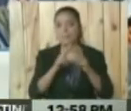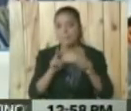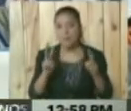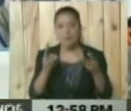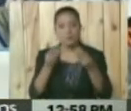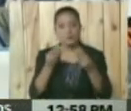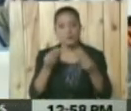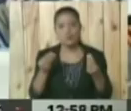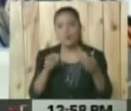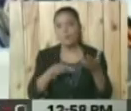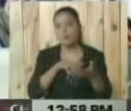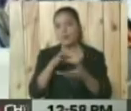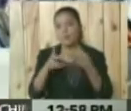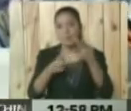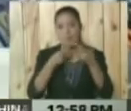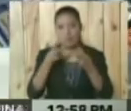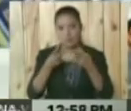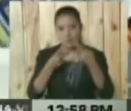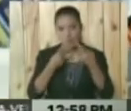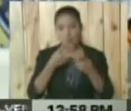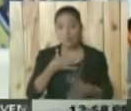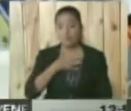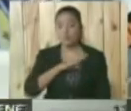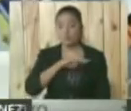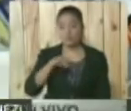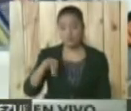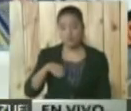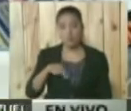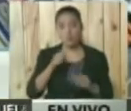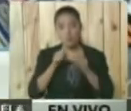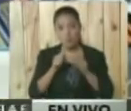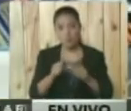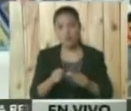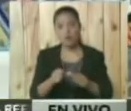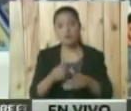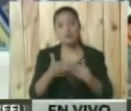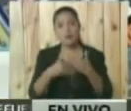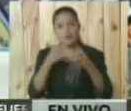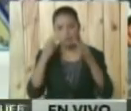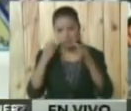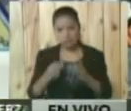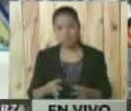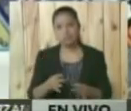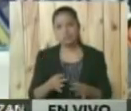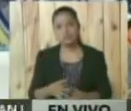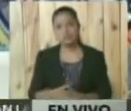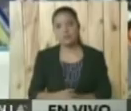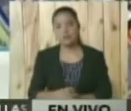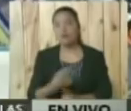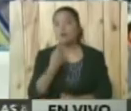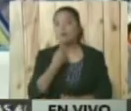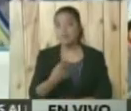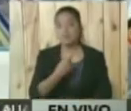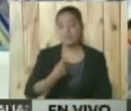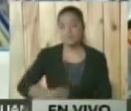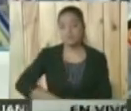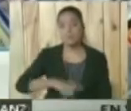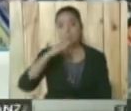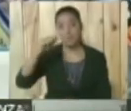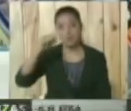los asuntos políticos. Nosotros mantenemos y nosotros confirmamos la palabra del presidente Nicolás